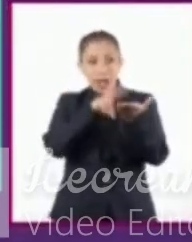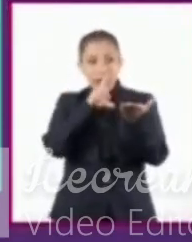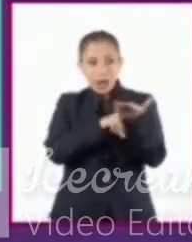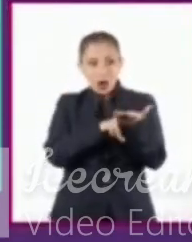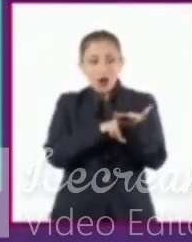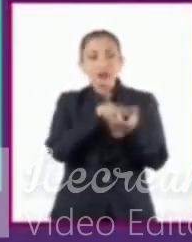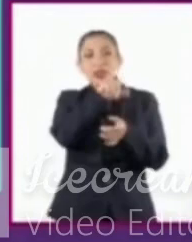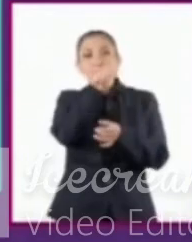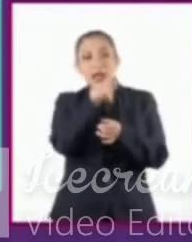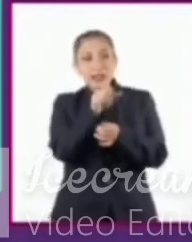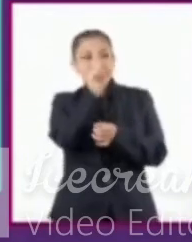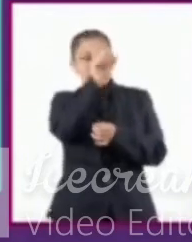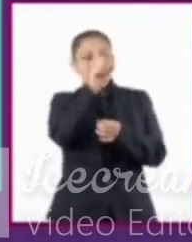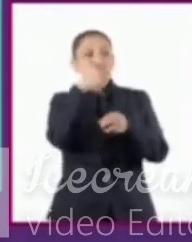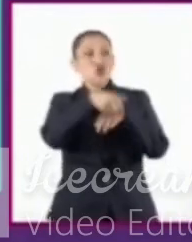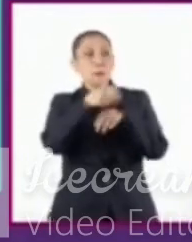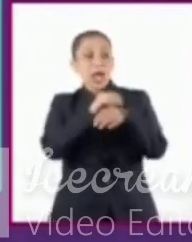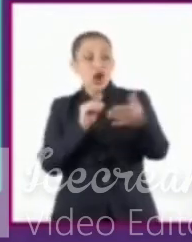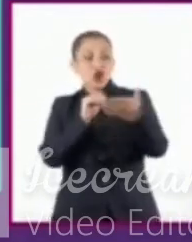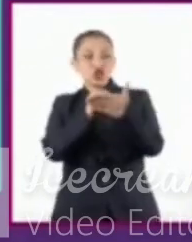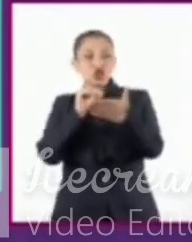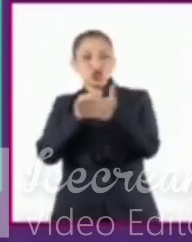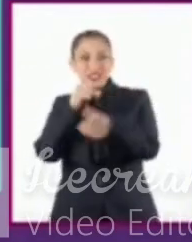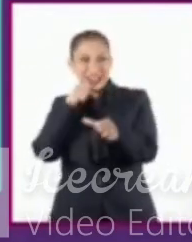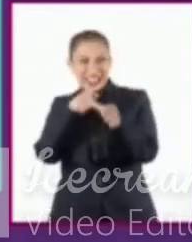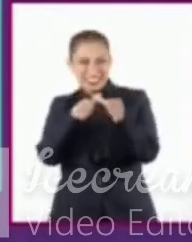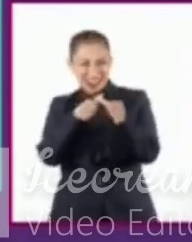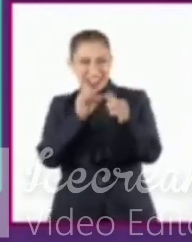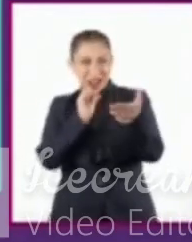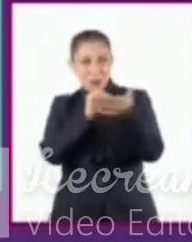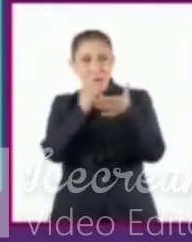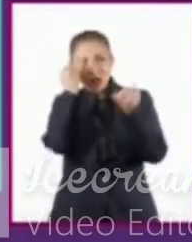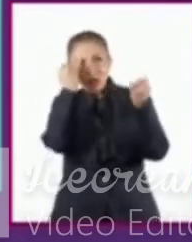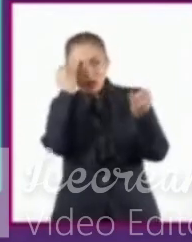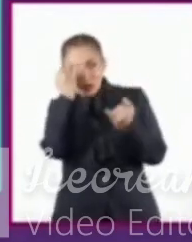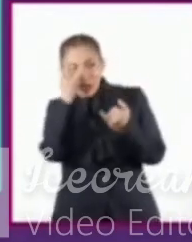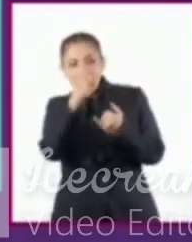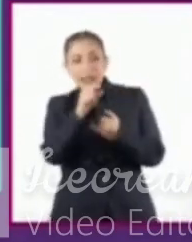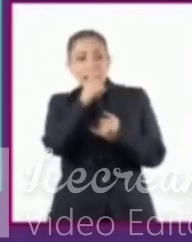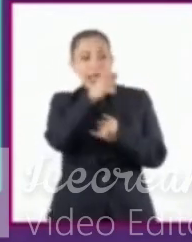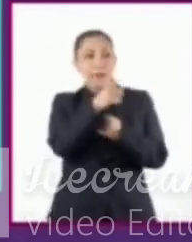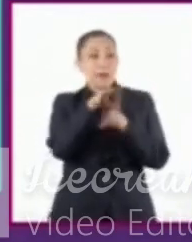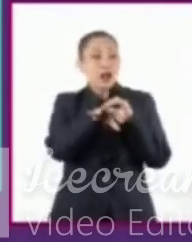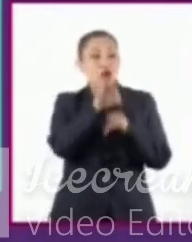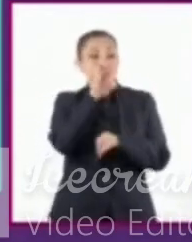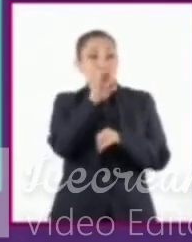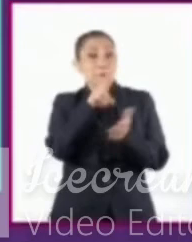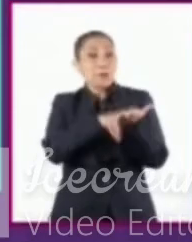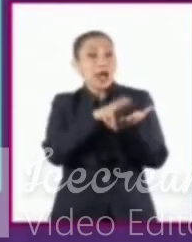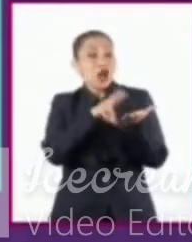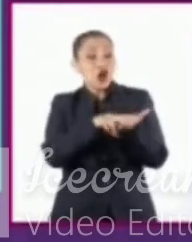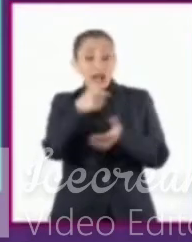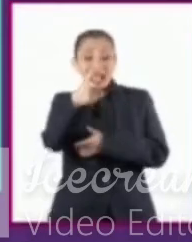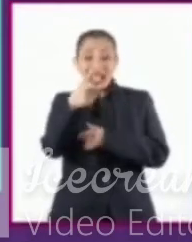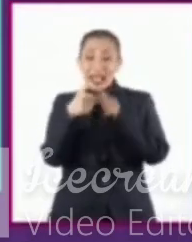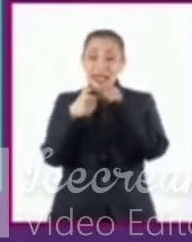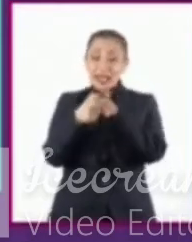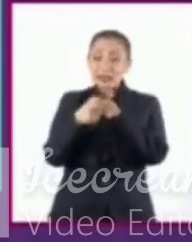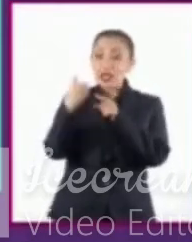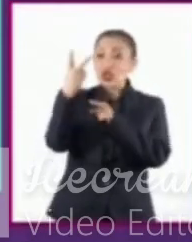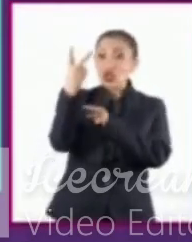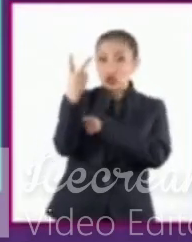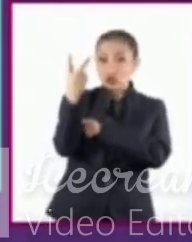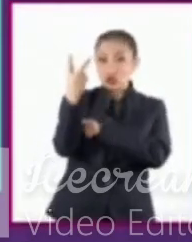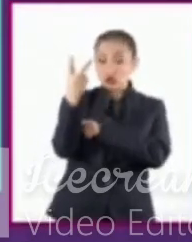obtenidos después de asignar valores a la literal, que representa la incógnita, para identificar que el valor de x elevado al